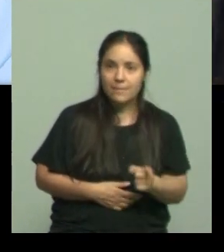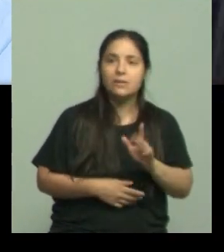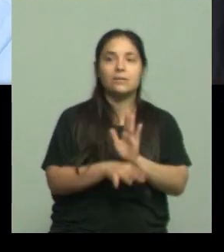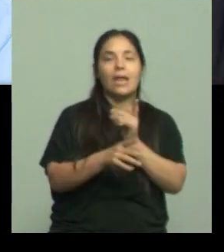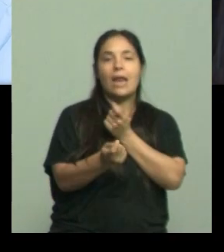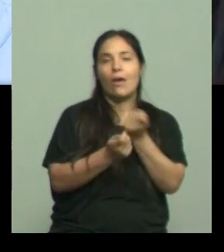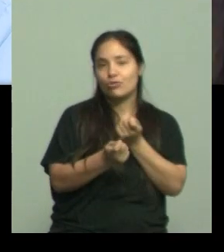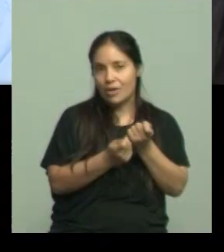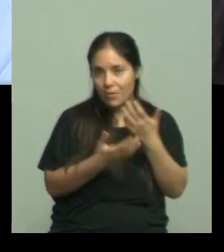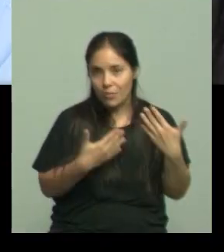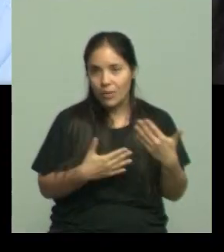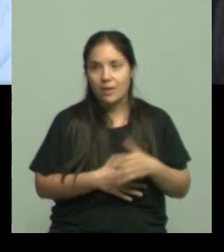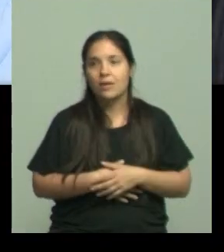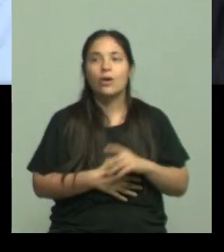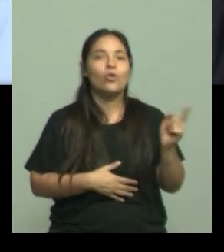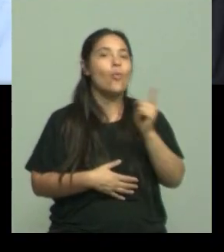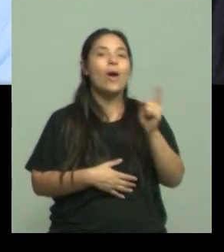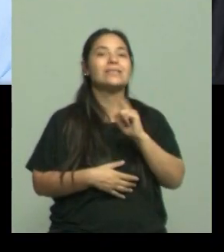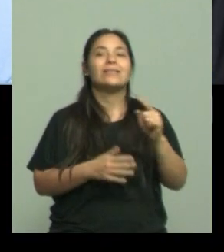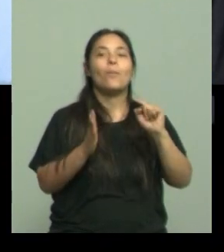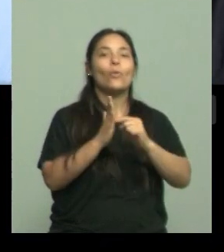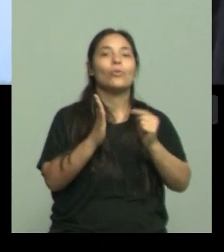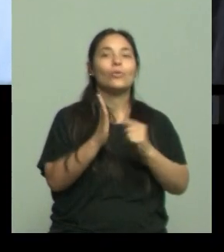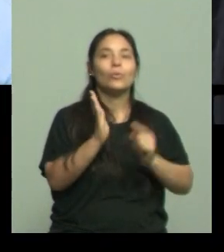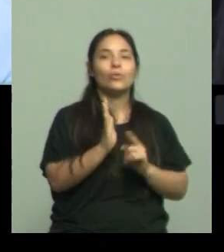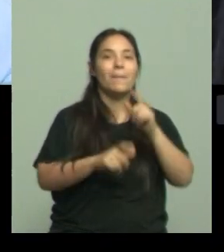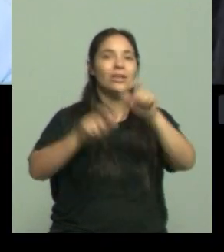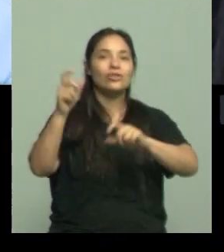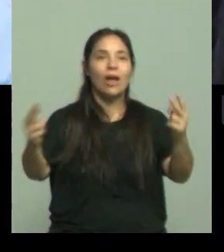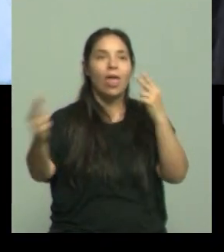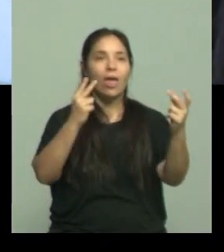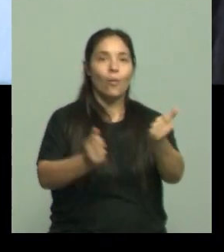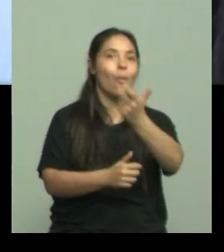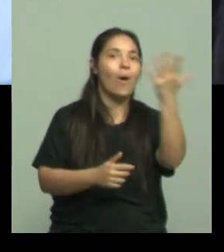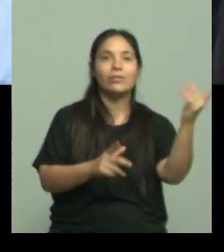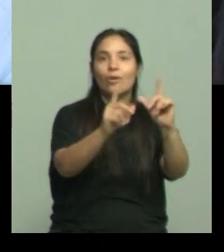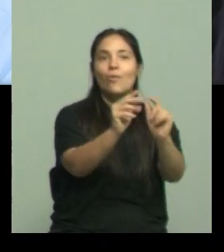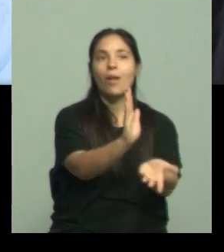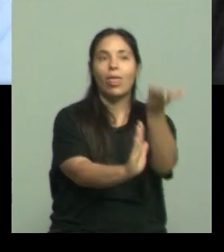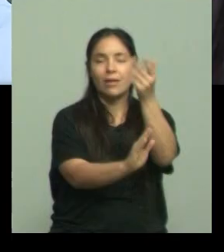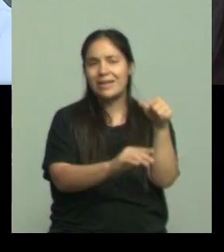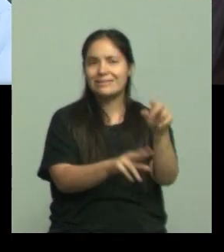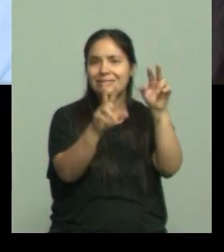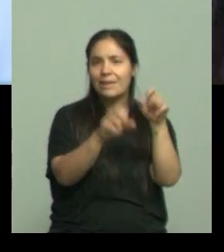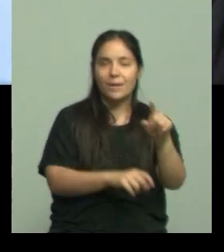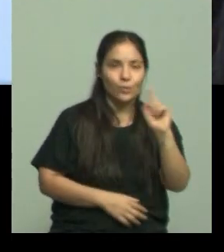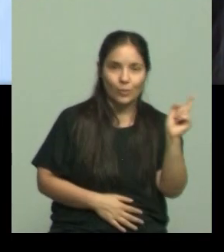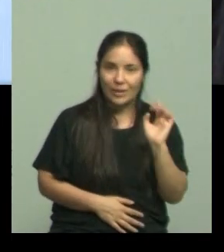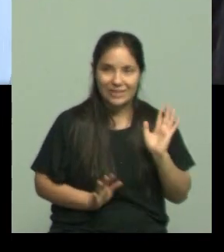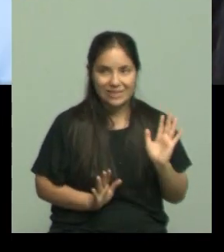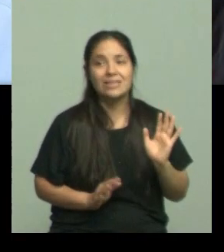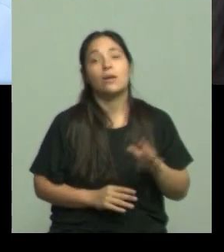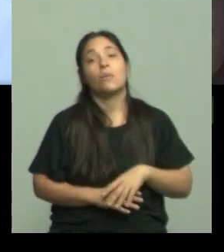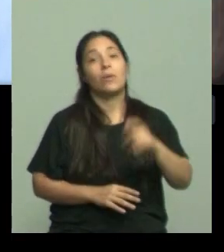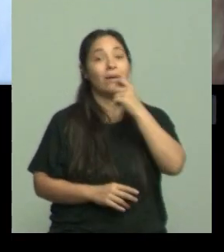una misión que es innegociable, que no es la búsqueda del rating. Porque el rating, ¿qué supone? ¿Por qué quiero más rating? ¿Para sentirme